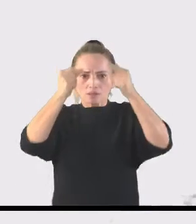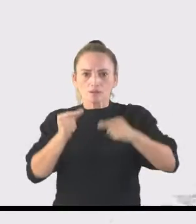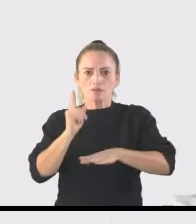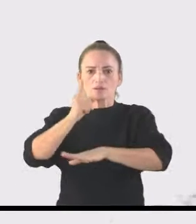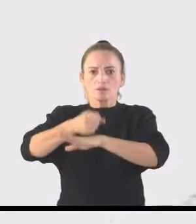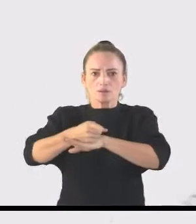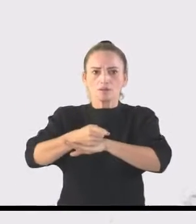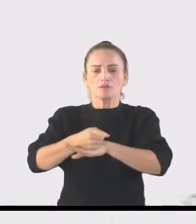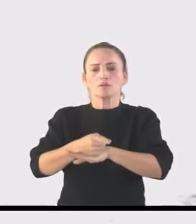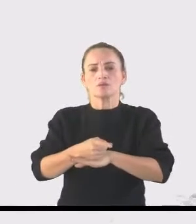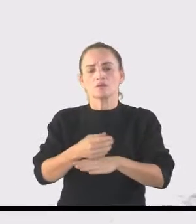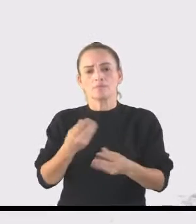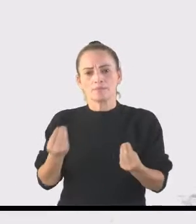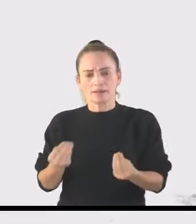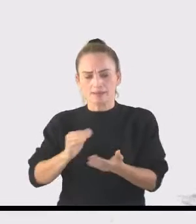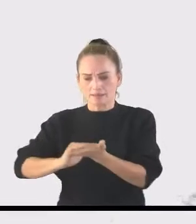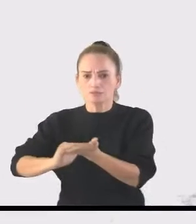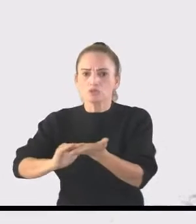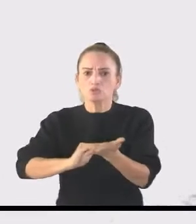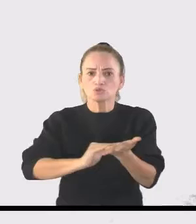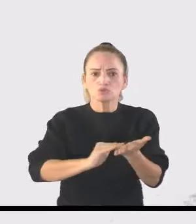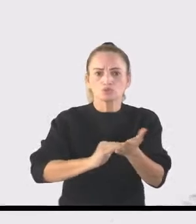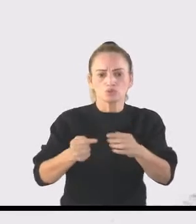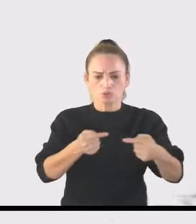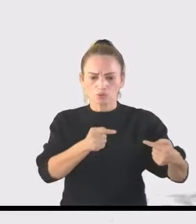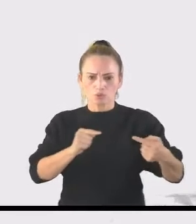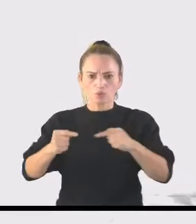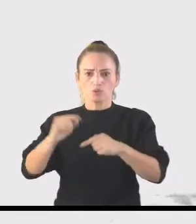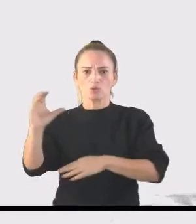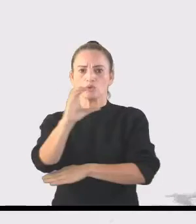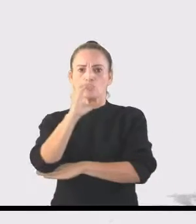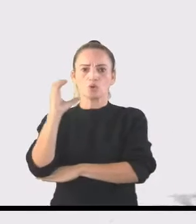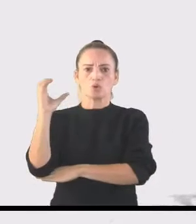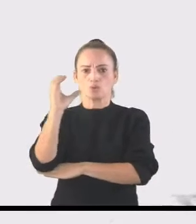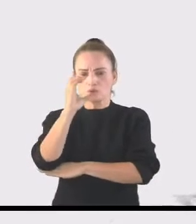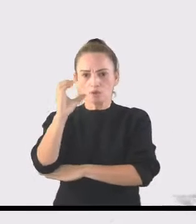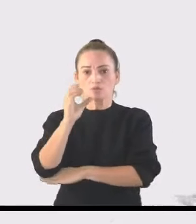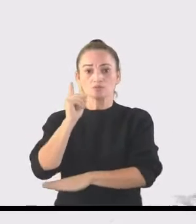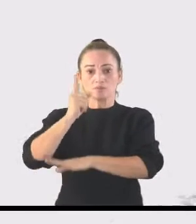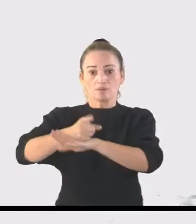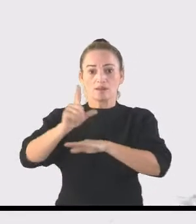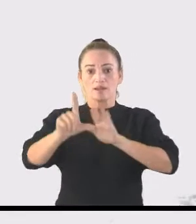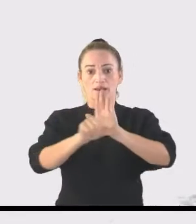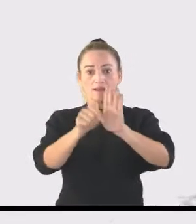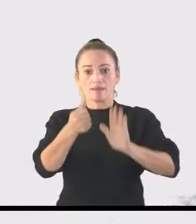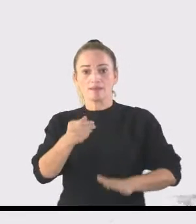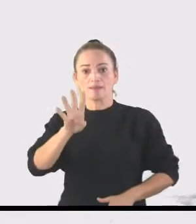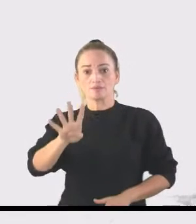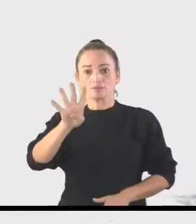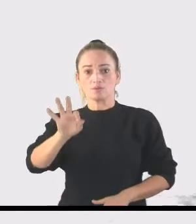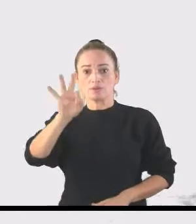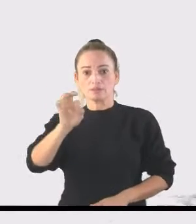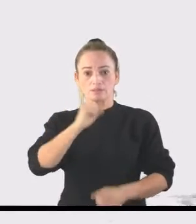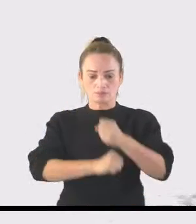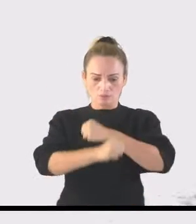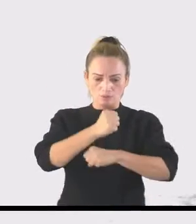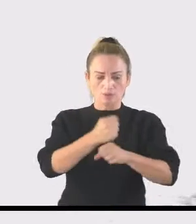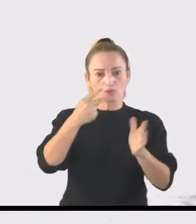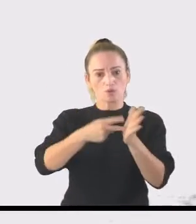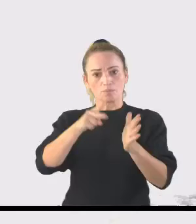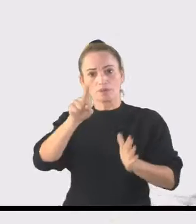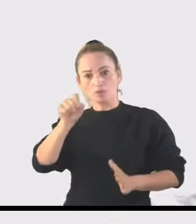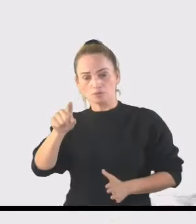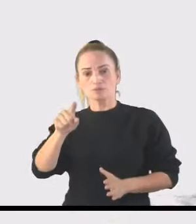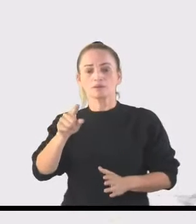de varias medidas para reparar a las víctimas del conflicto armado, según lo establece la Ley 1448 de 2011,